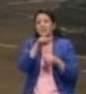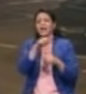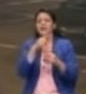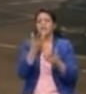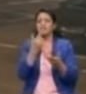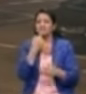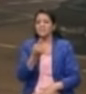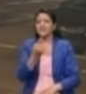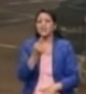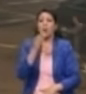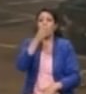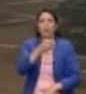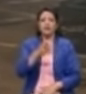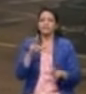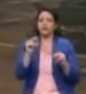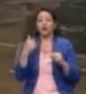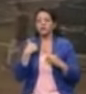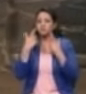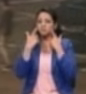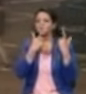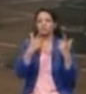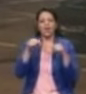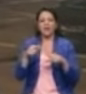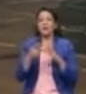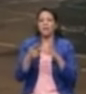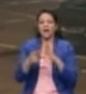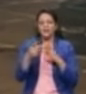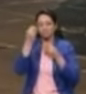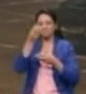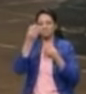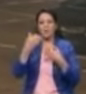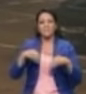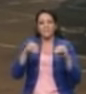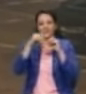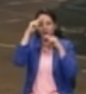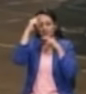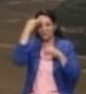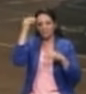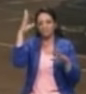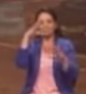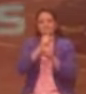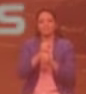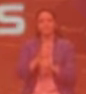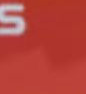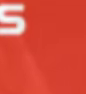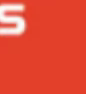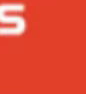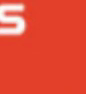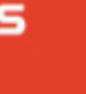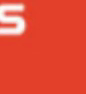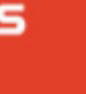han mencionado que se van para allá, nosotros estaremos pendientes de lo que suceda. Ustedes continúan con más noticias. Muy buenas noches.